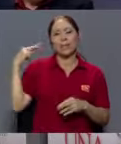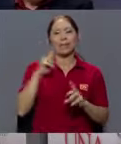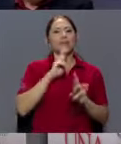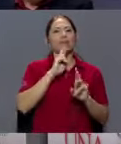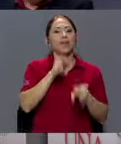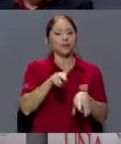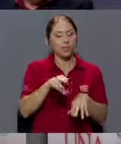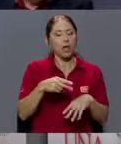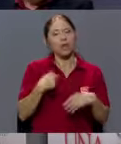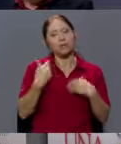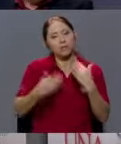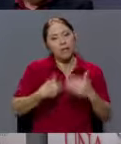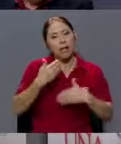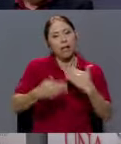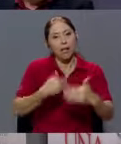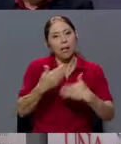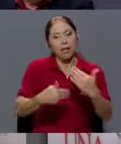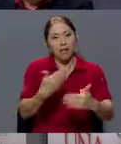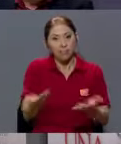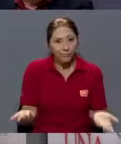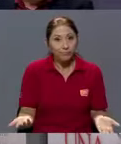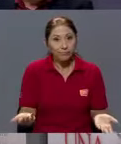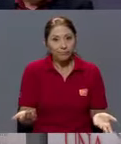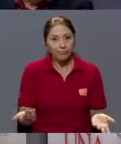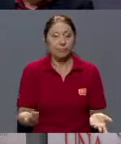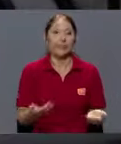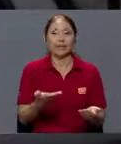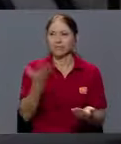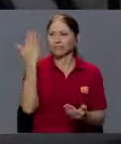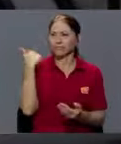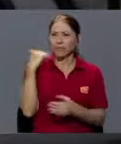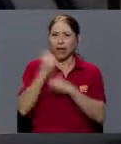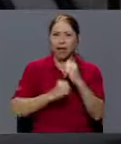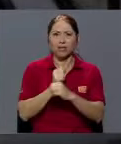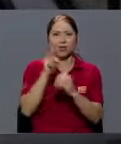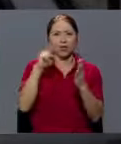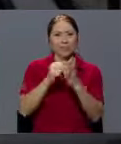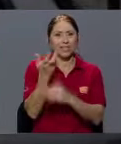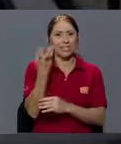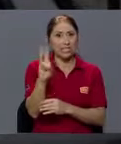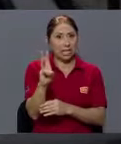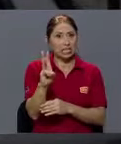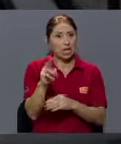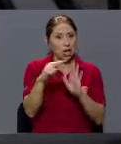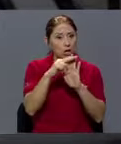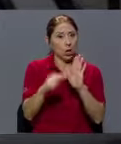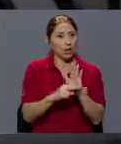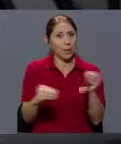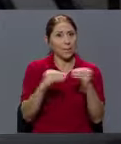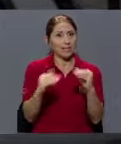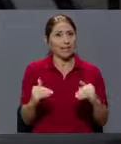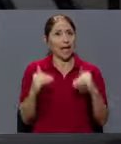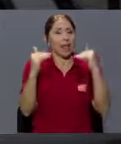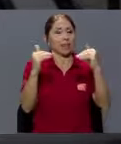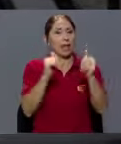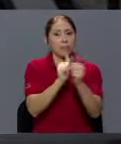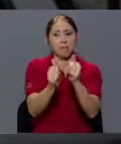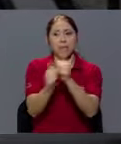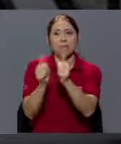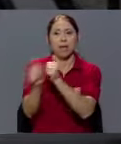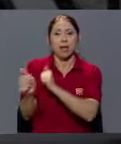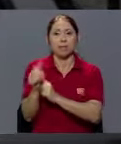han sido bastante consistentes, aunque hay que decir que en el 2016 tuvimos la promoción más alta, llegamos a